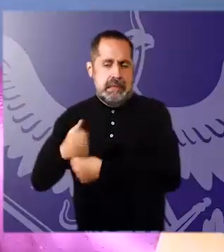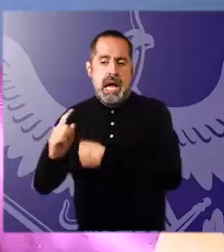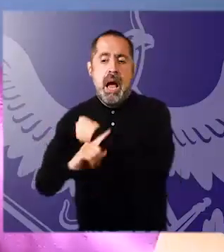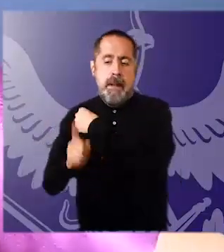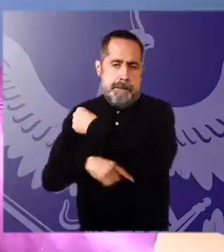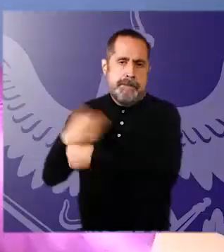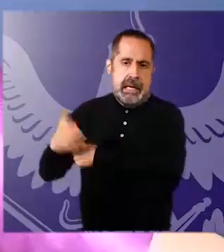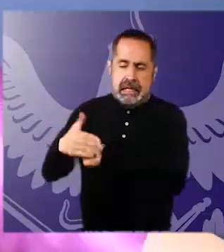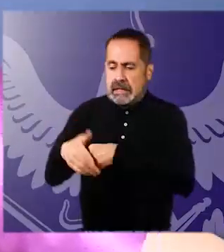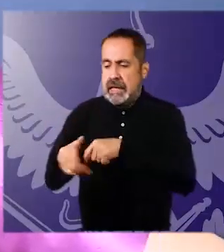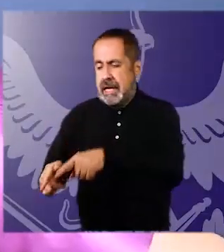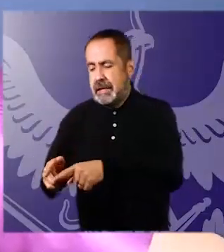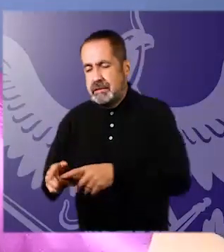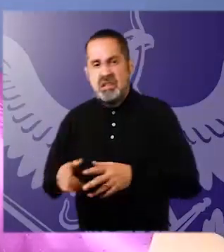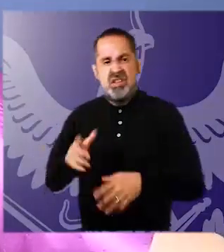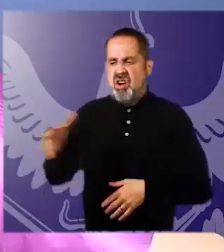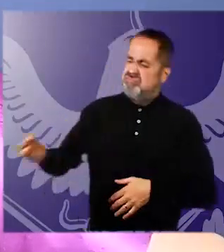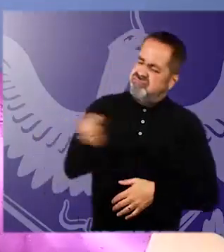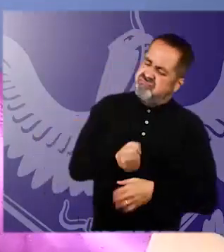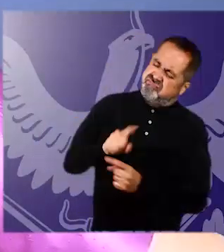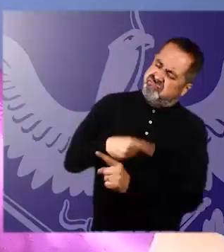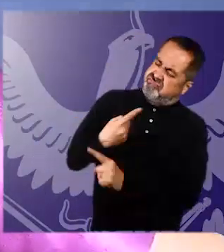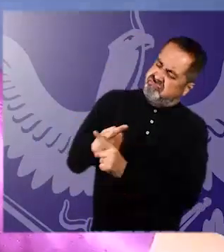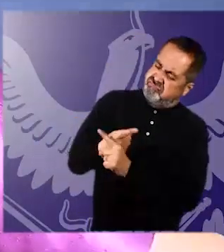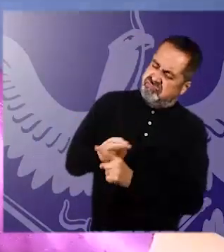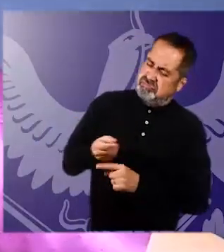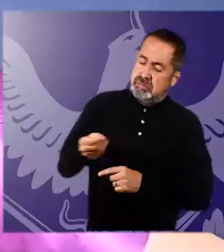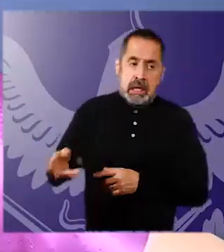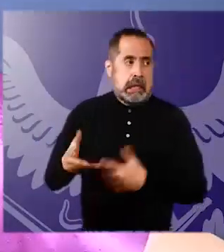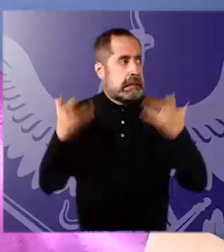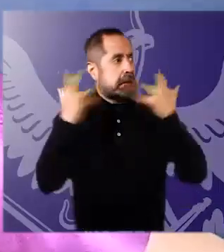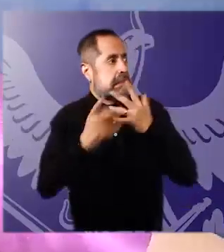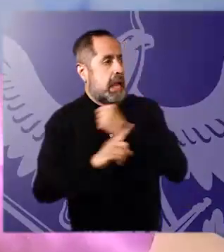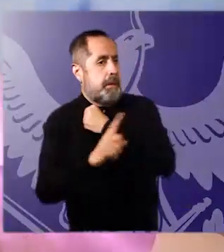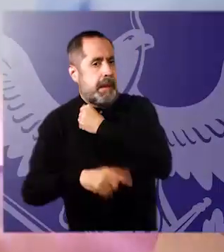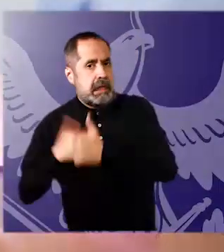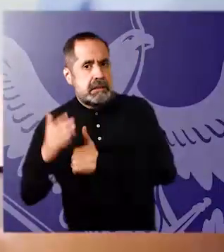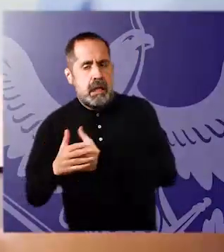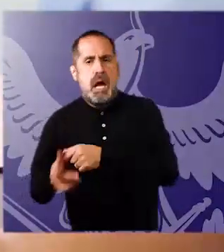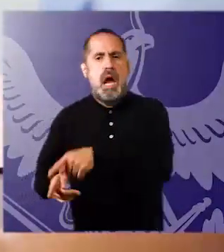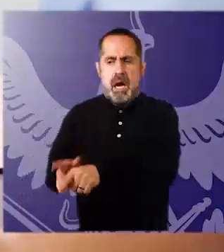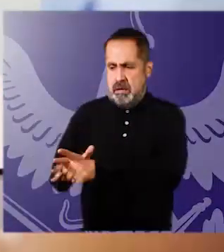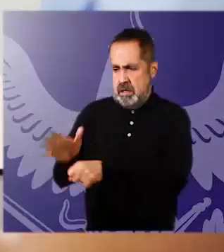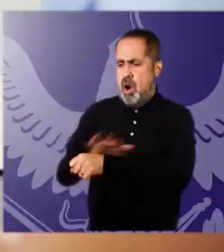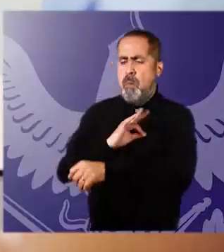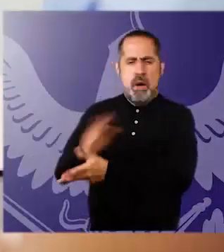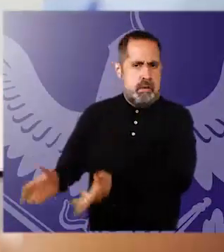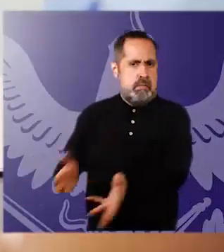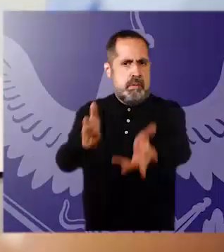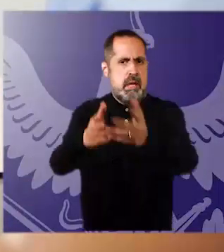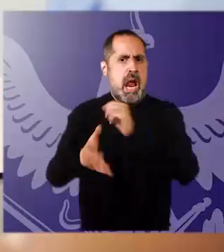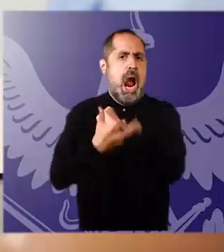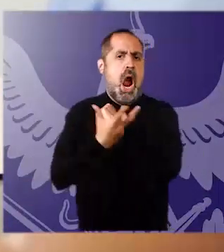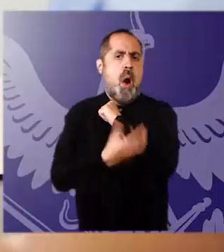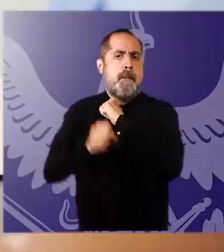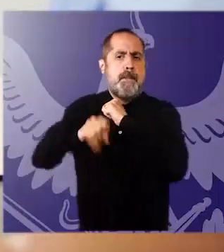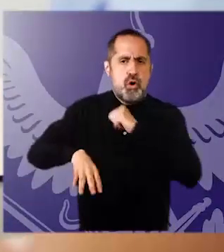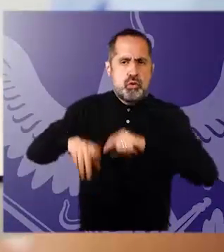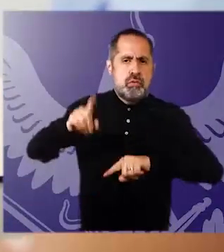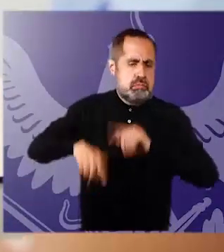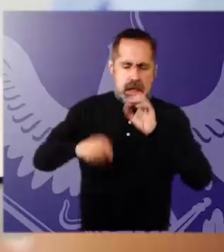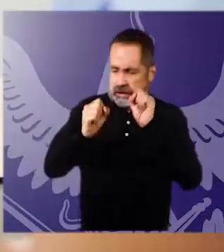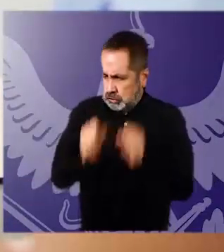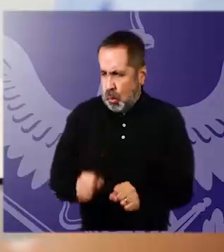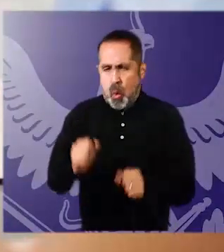niñas y adolescentes que resultan embarazadas de una relación sexual forzada, a la posibilidad de acceder a un